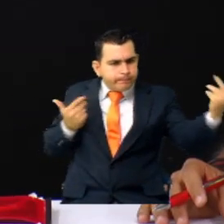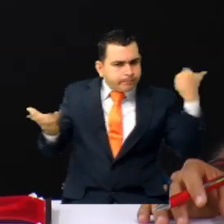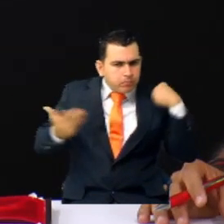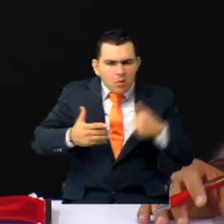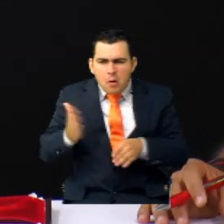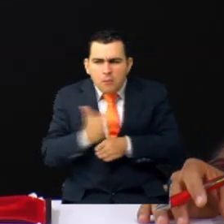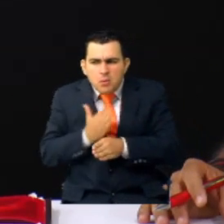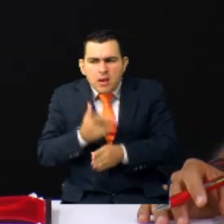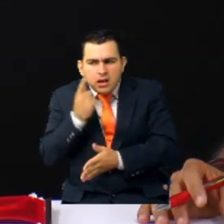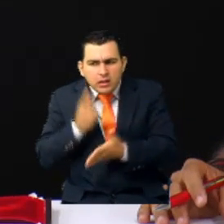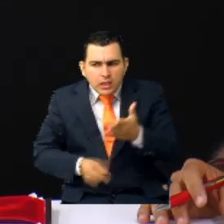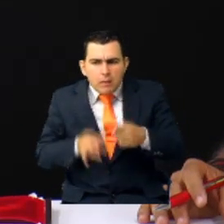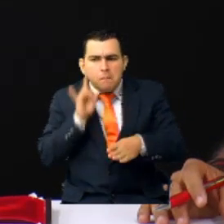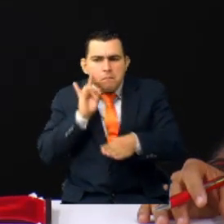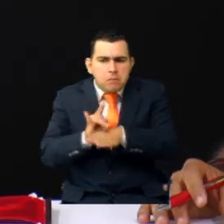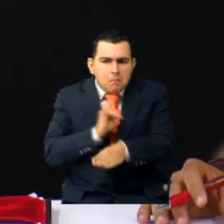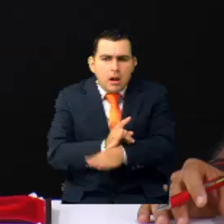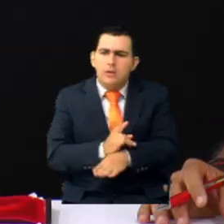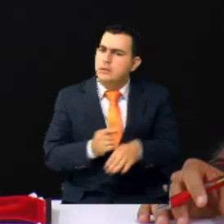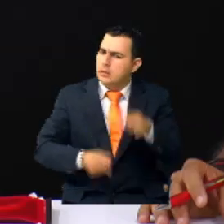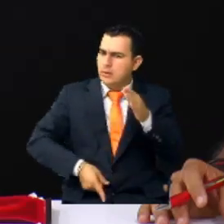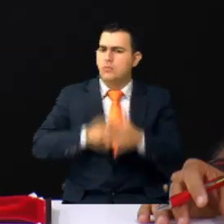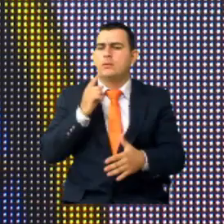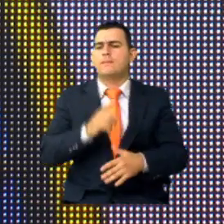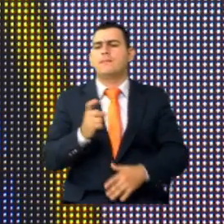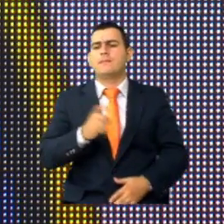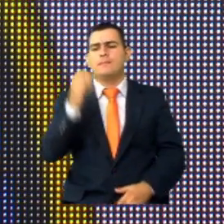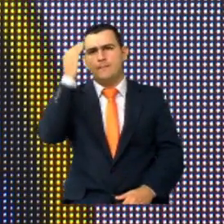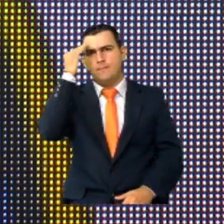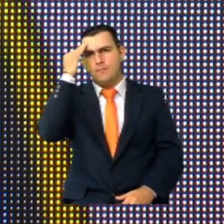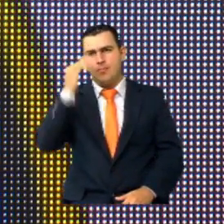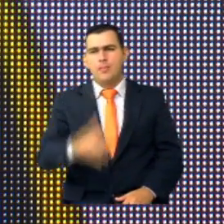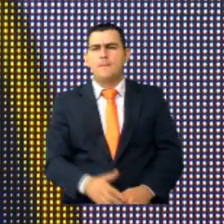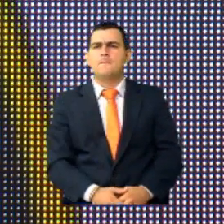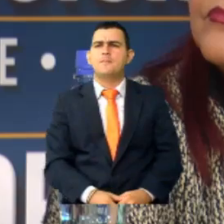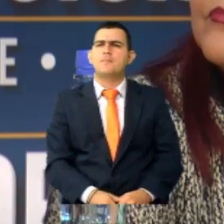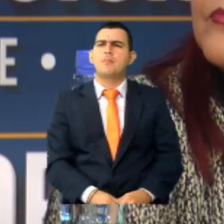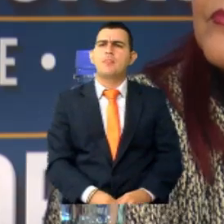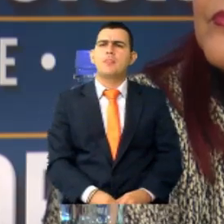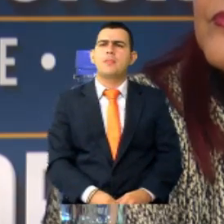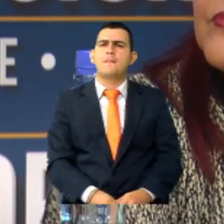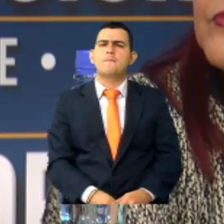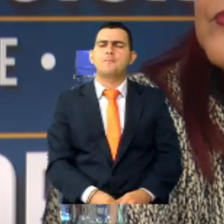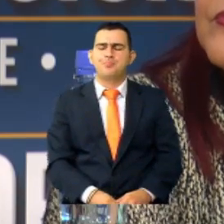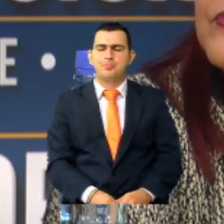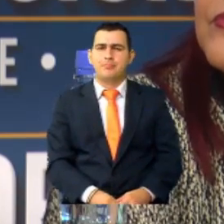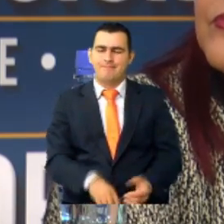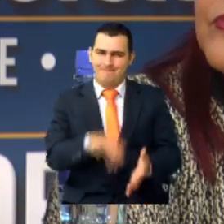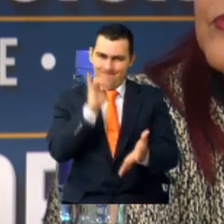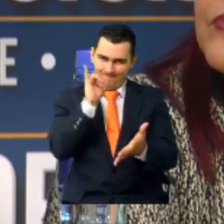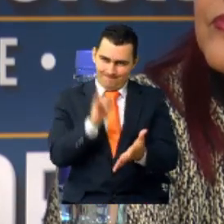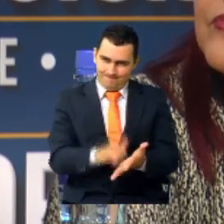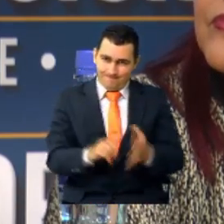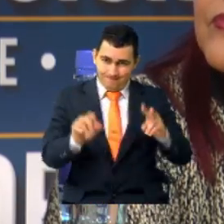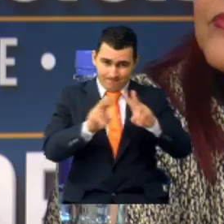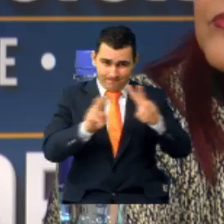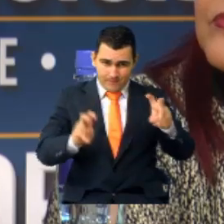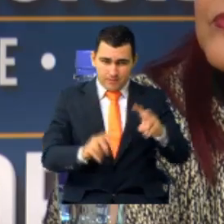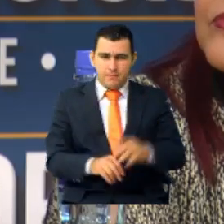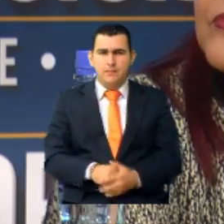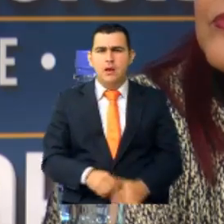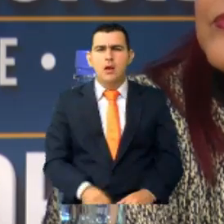de la seguridad ciudadana y la convivencia, Yalit. Pero Luis, referente a este tema, ¿entonces cree usted que